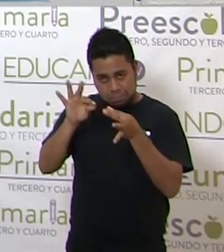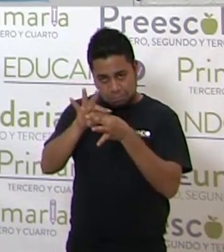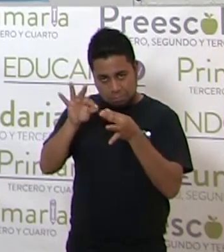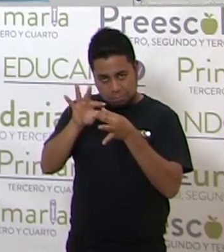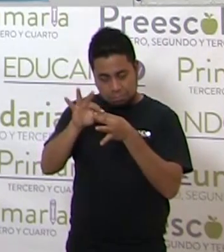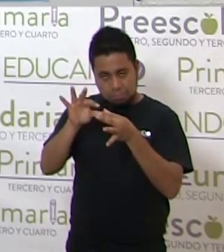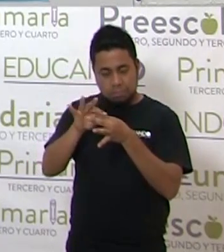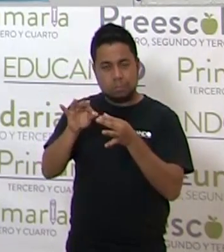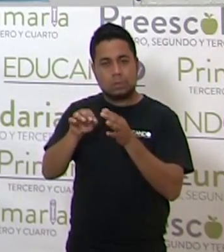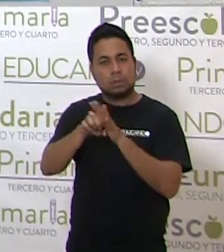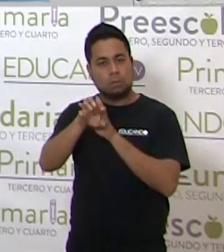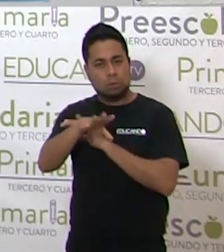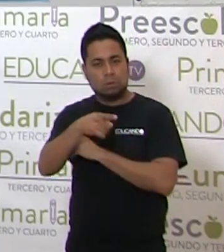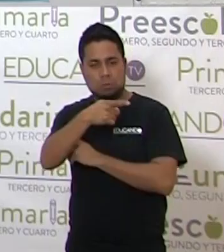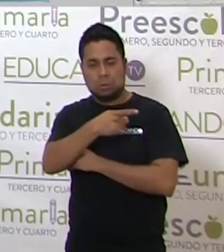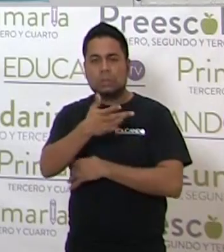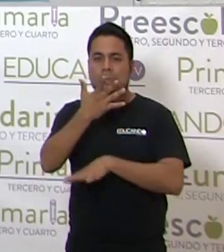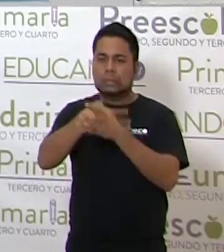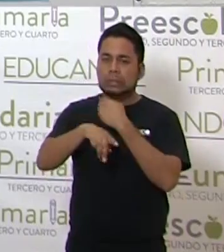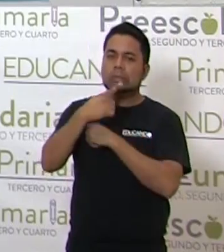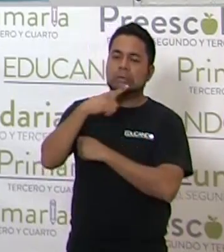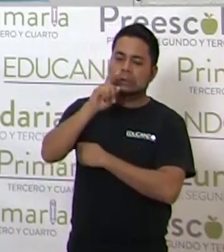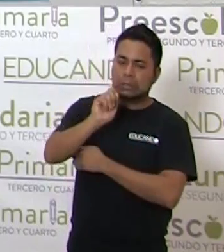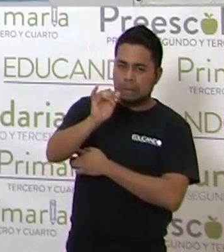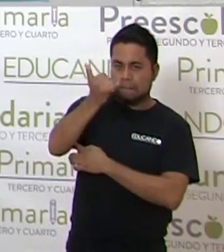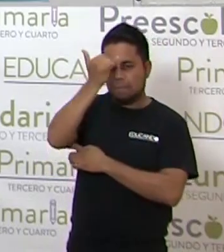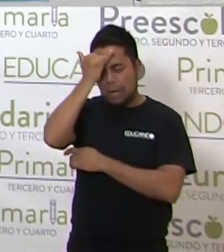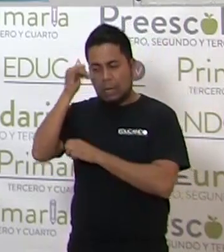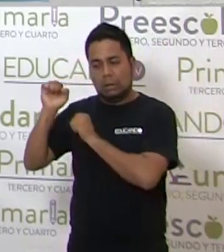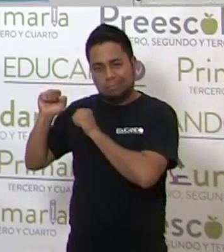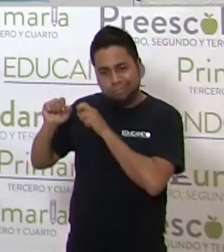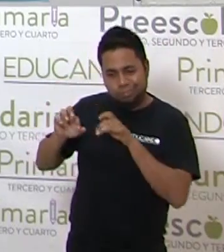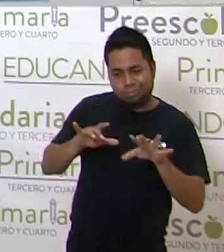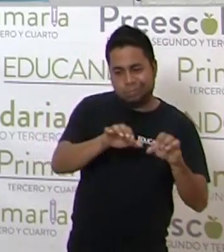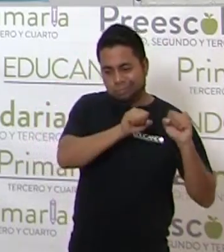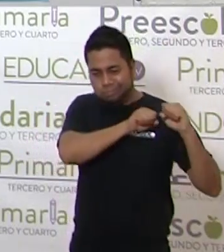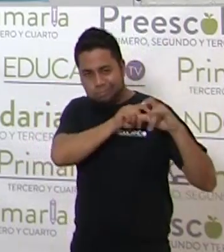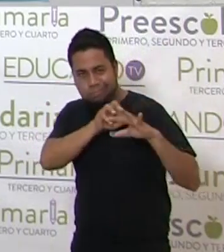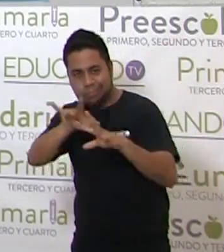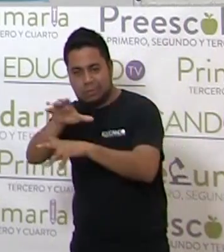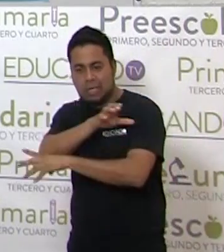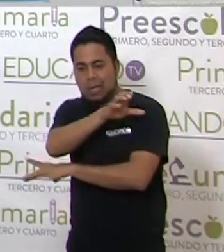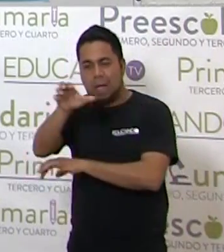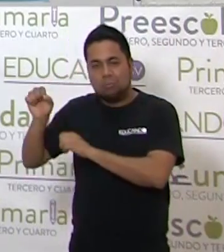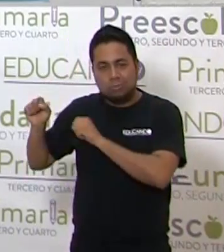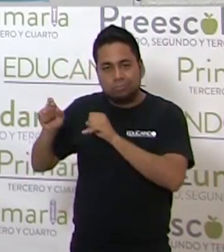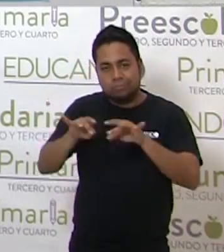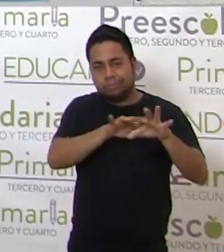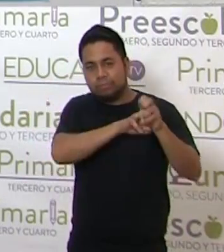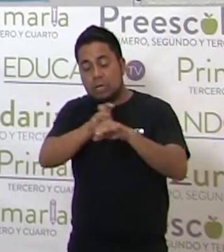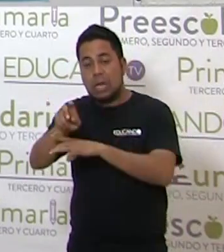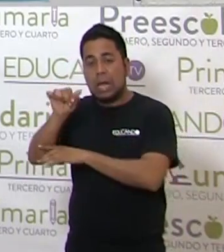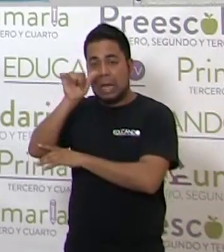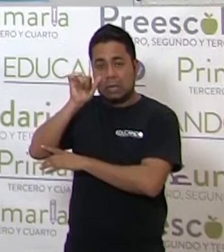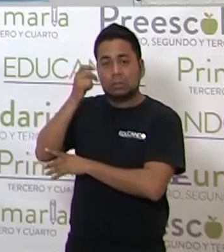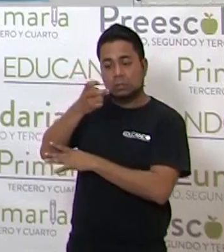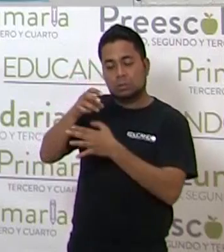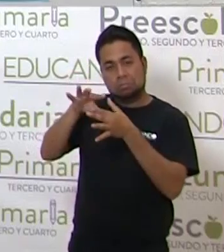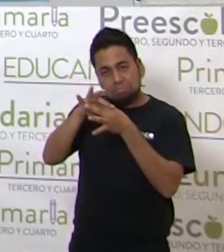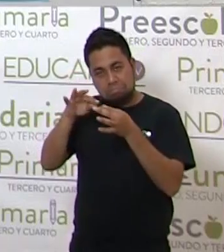hace referencia a que las vacas corrían salvajemente por las praderas de Asia. Ahí está haciendo una